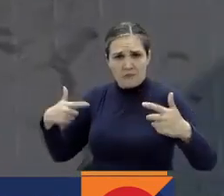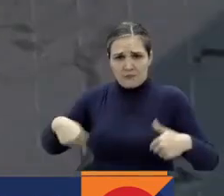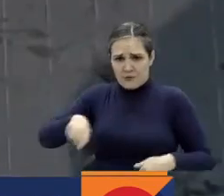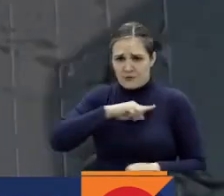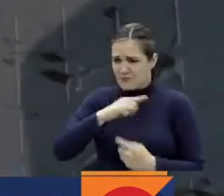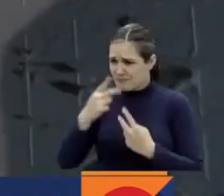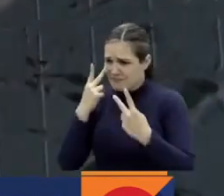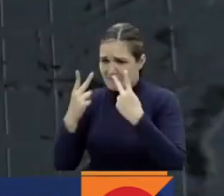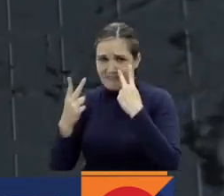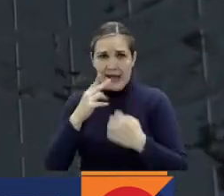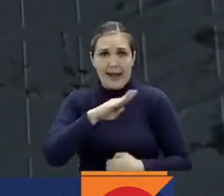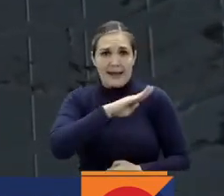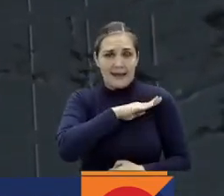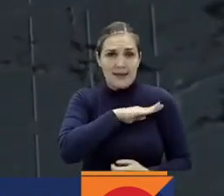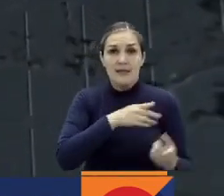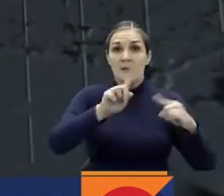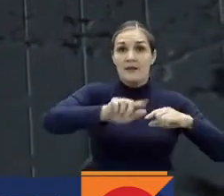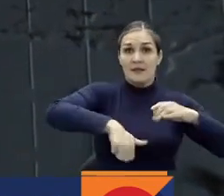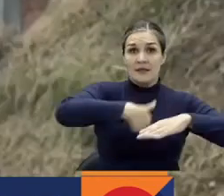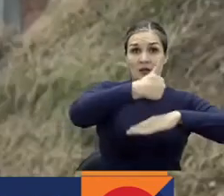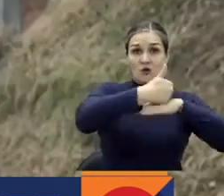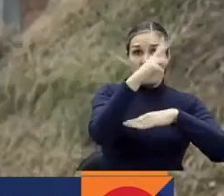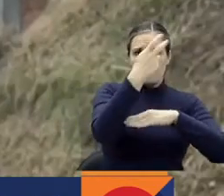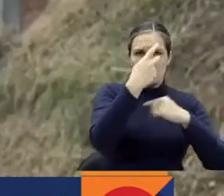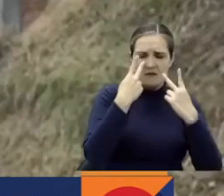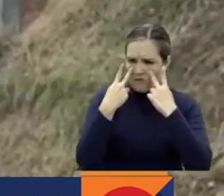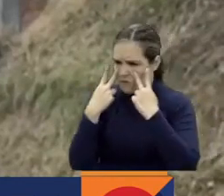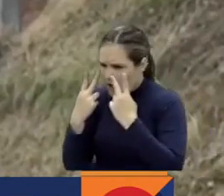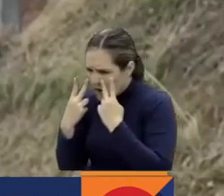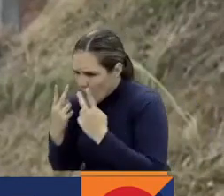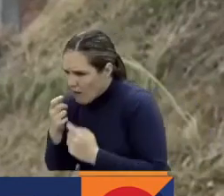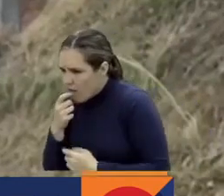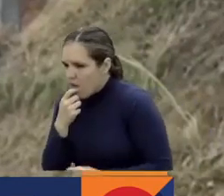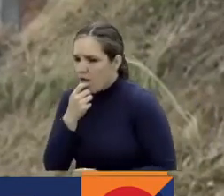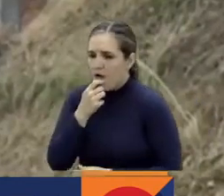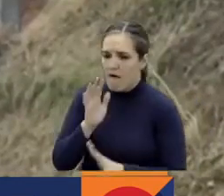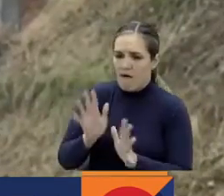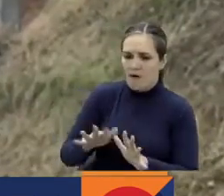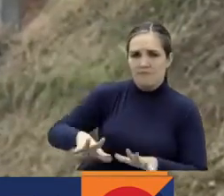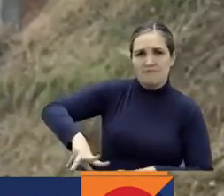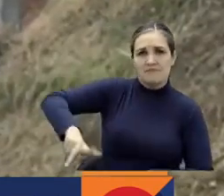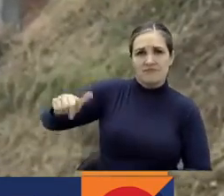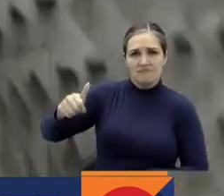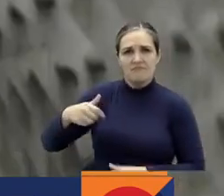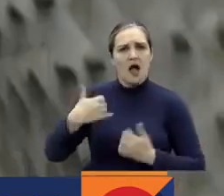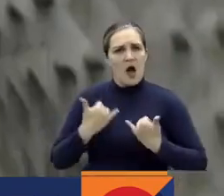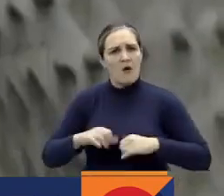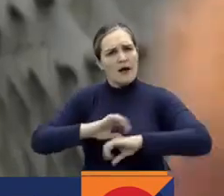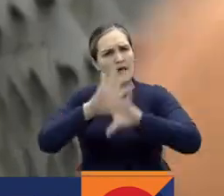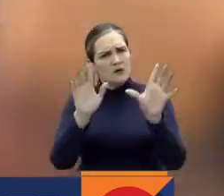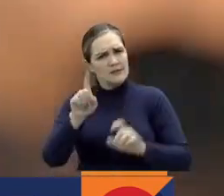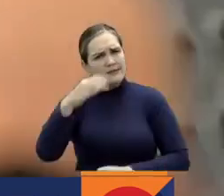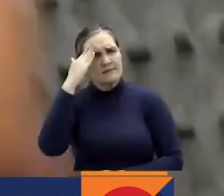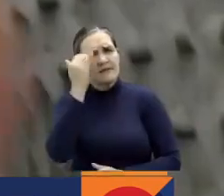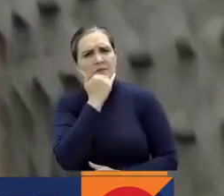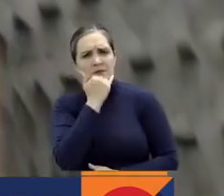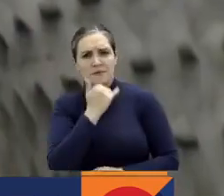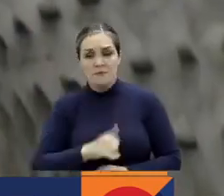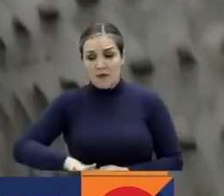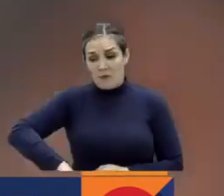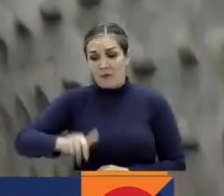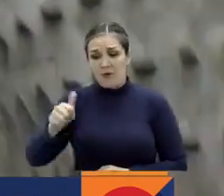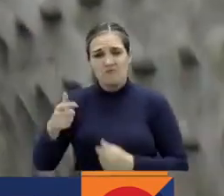la alcaldía y por el director de Fiscalías, quien está apersonado de este hecho que tendrá que ser esclarecido. Lo hurtado